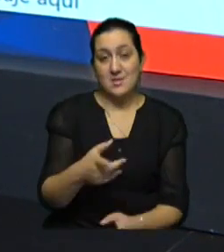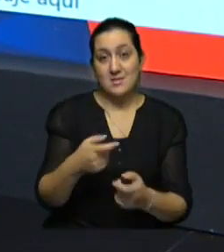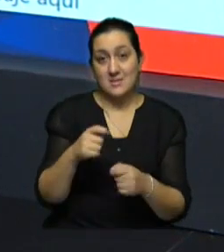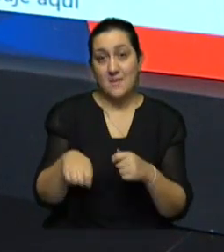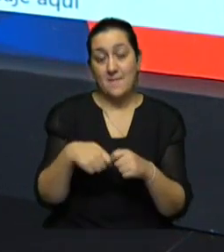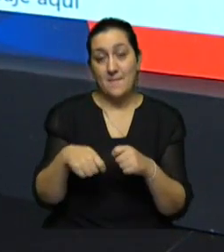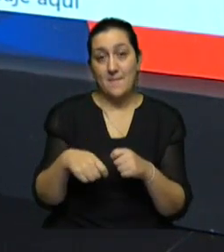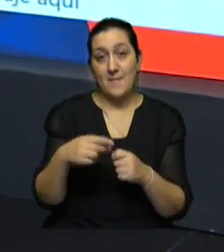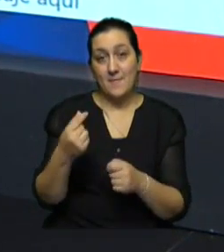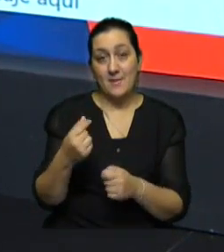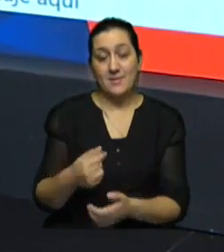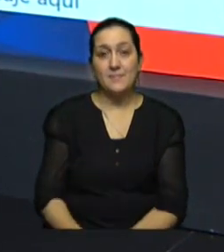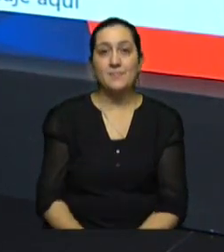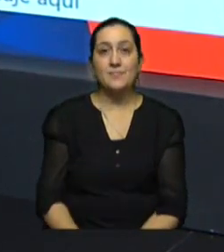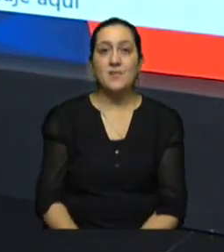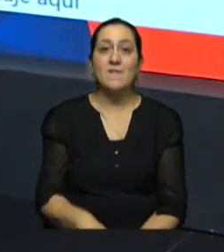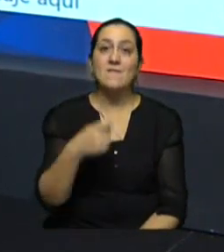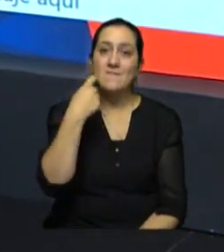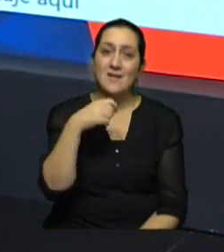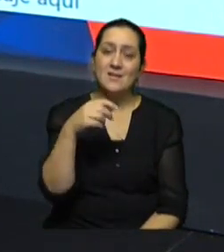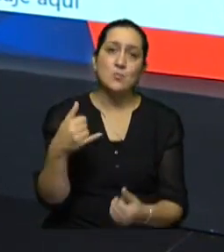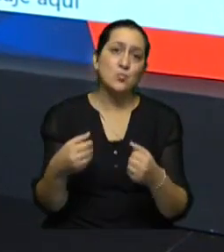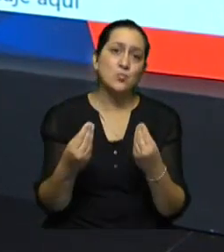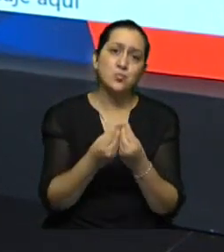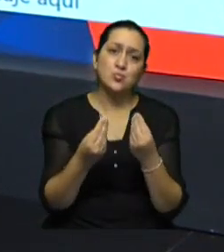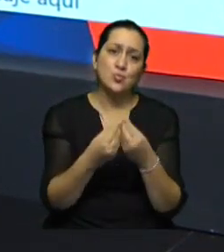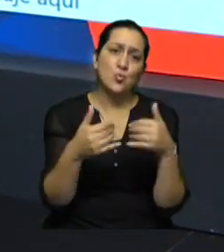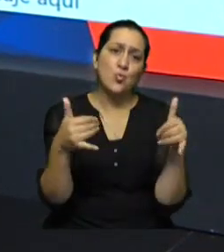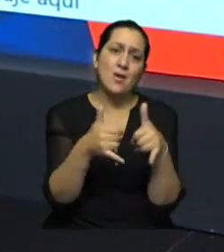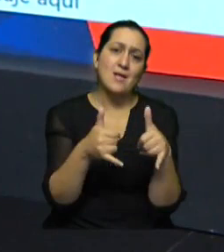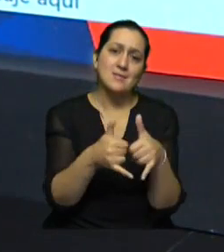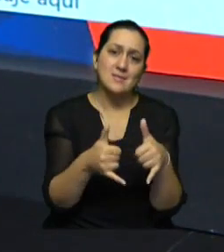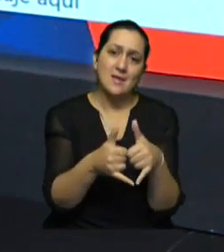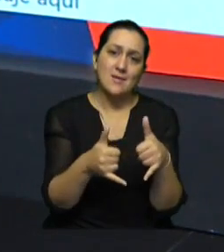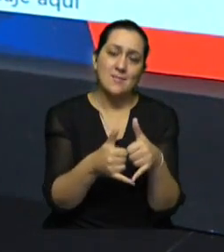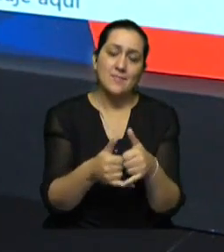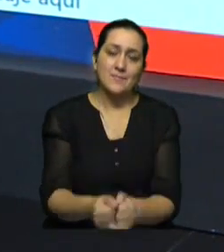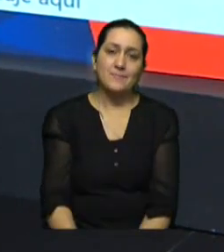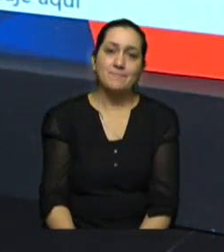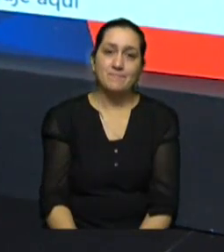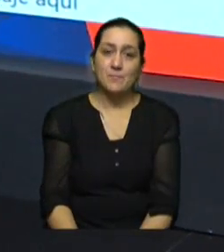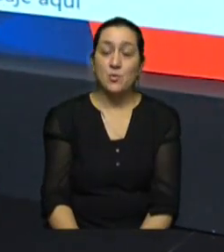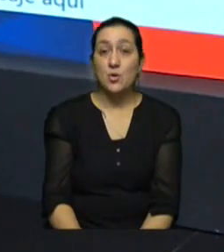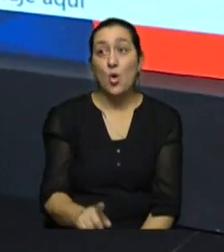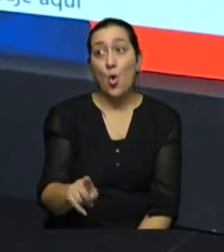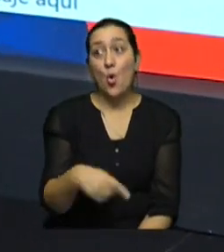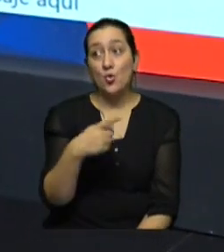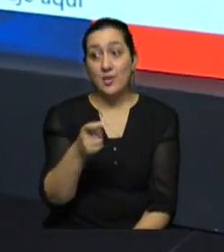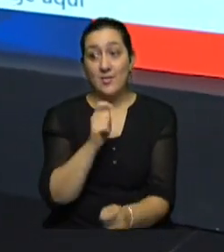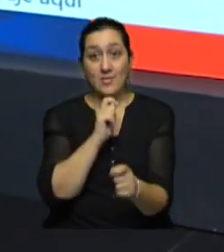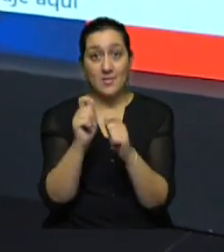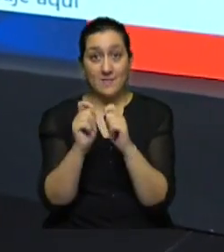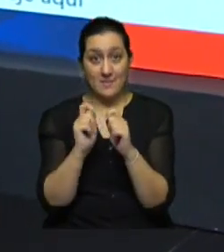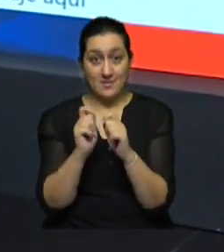tener que repetir. Fito, quedan un montón de mensajes por leer que intentaremos seguir leyendo durante el programa, pero ya tenemos una nueva entrevista para acompañar. Por